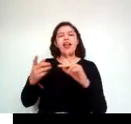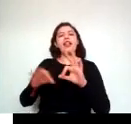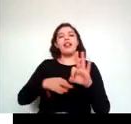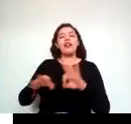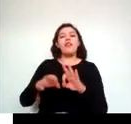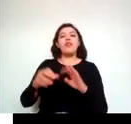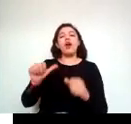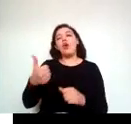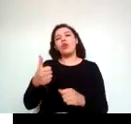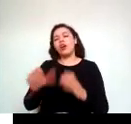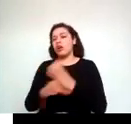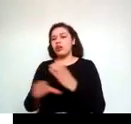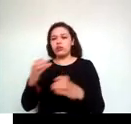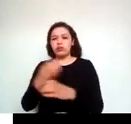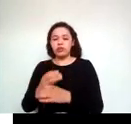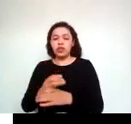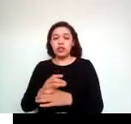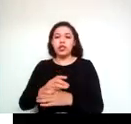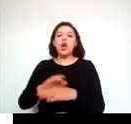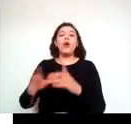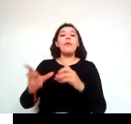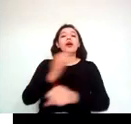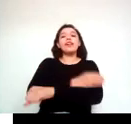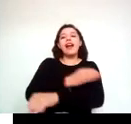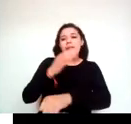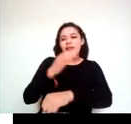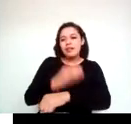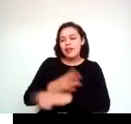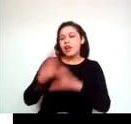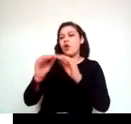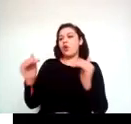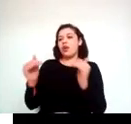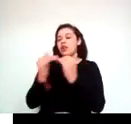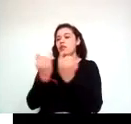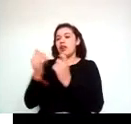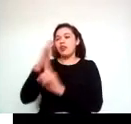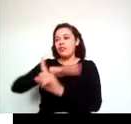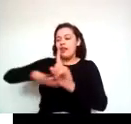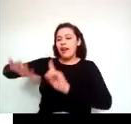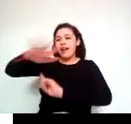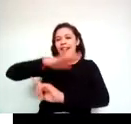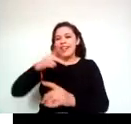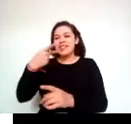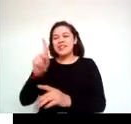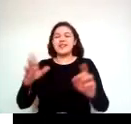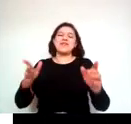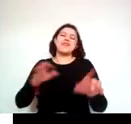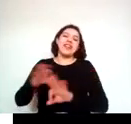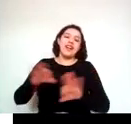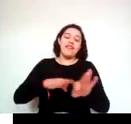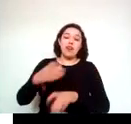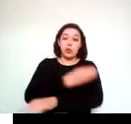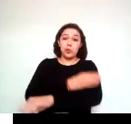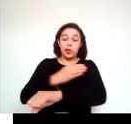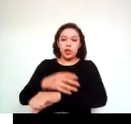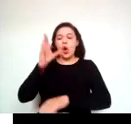la relación que tienen con sus colaboradores, con sus pares, con el ambiente de trabajo, con sus compañeros de trabajo, y que también tiene que